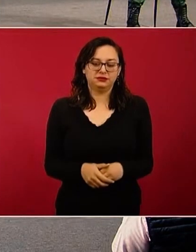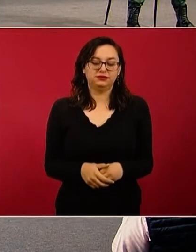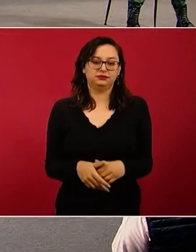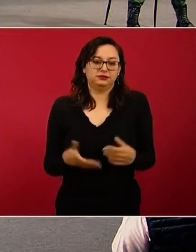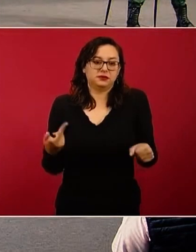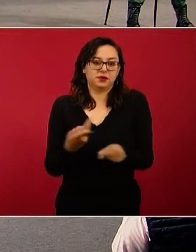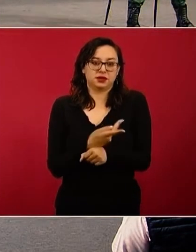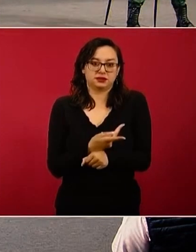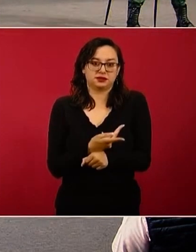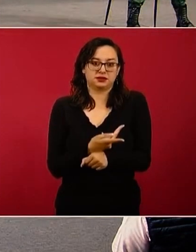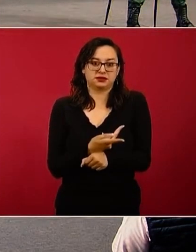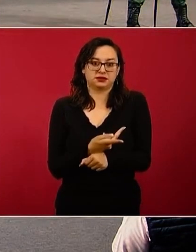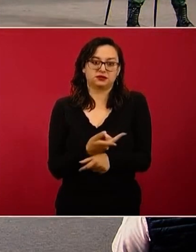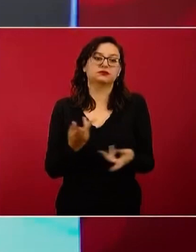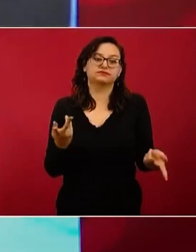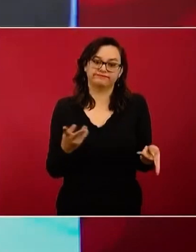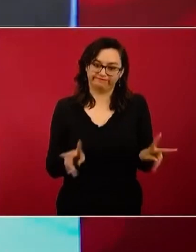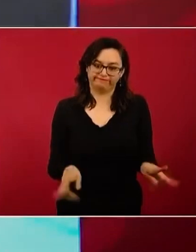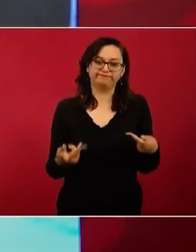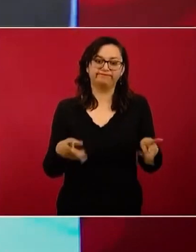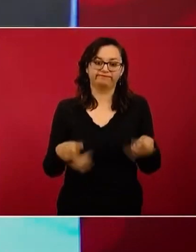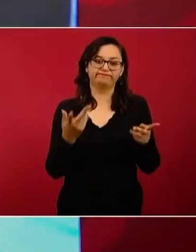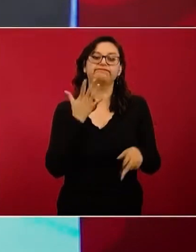vendían huachicol.